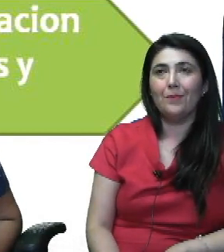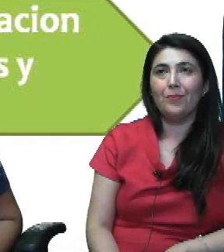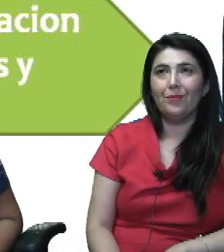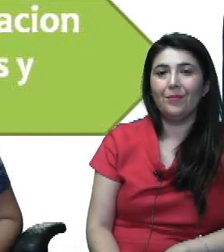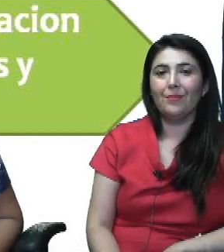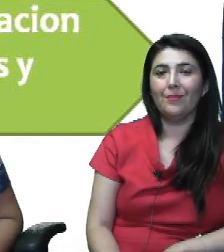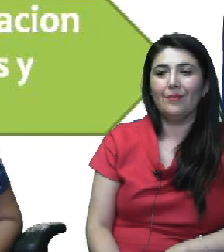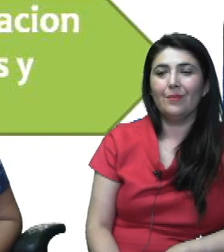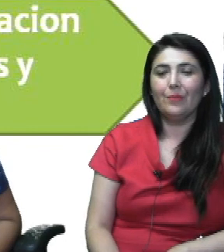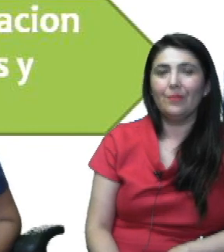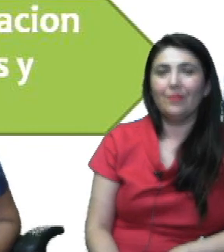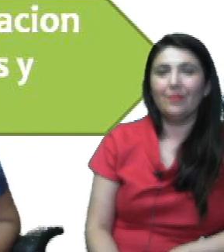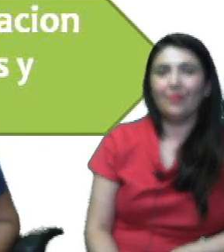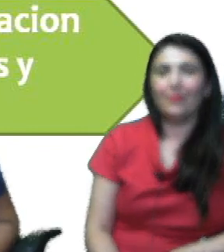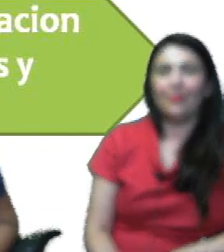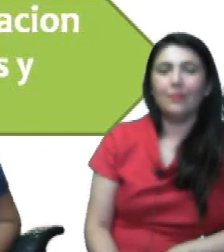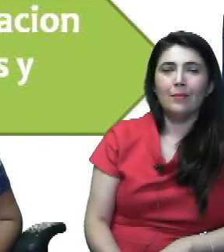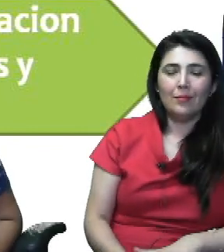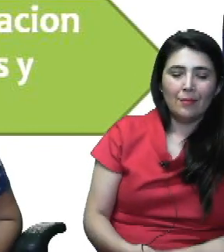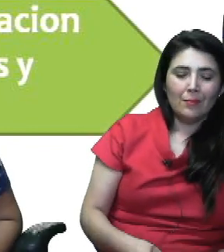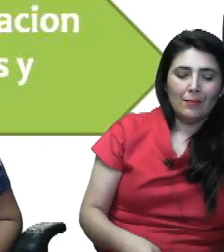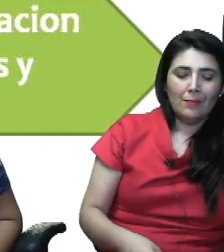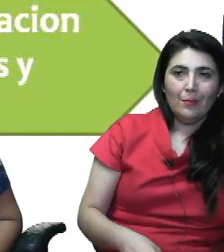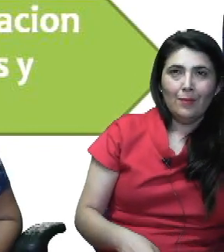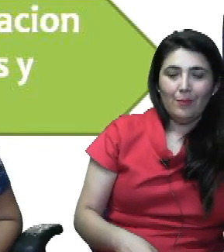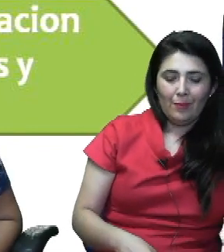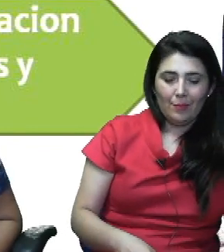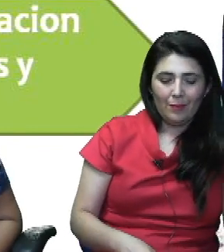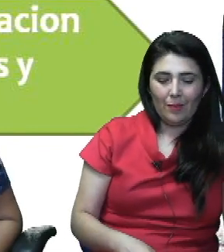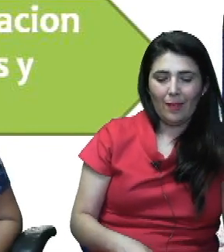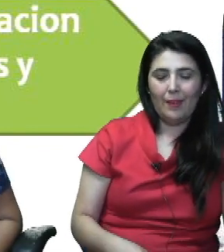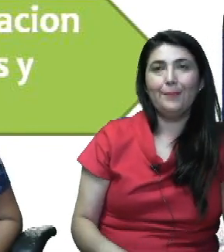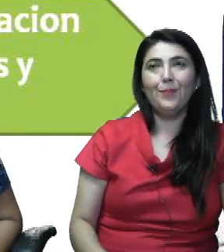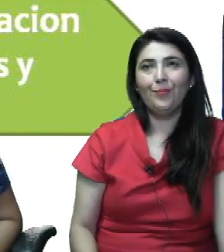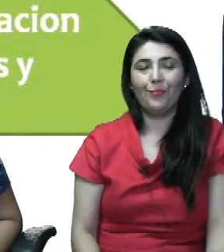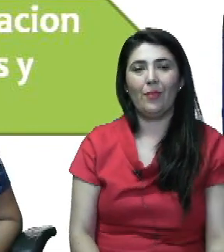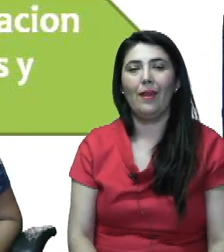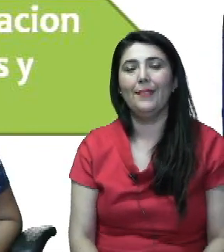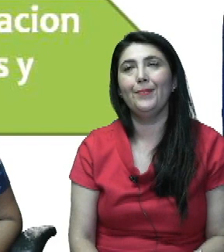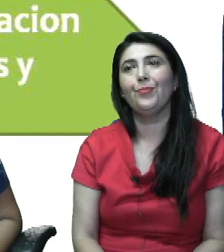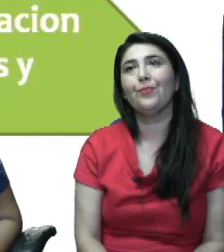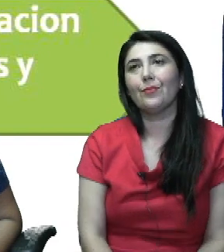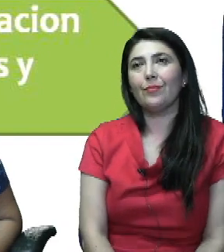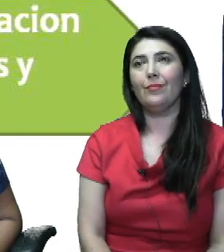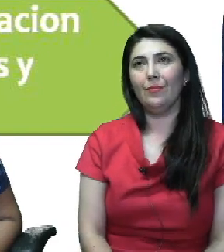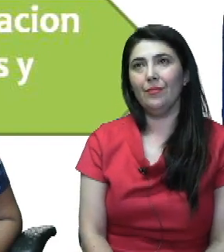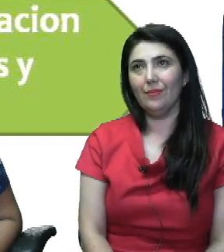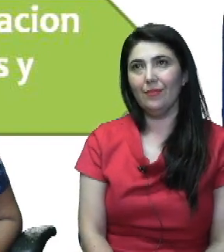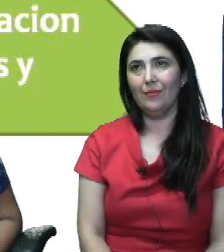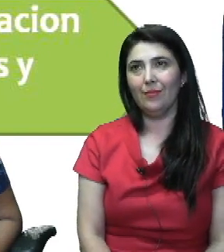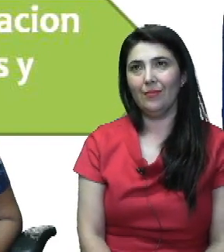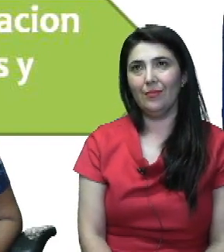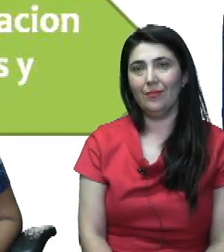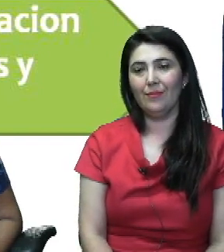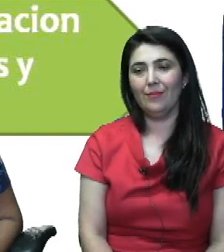cuida. Por lo tanto, también muchas de las acciones que vamos a tener que establecer van a ir a este destino, ¿cierto? A apoyar a los equipos